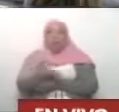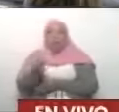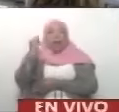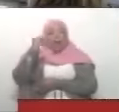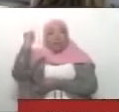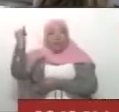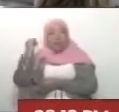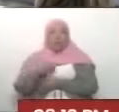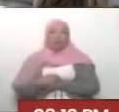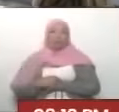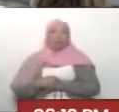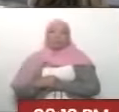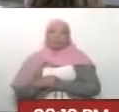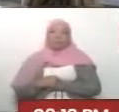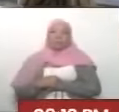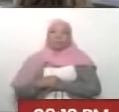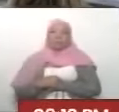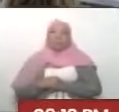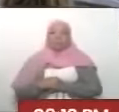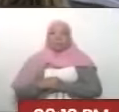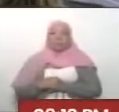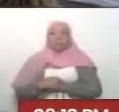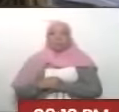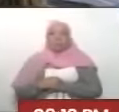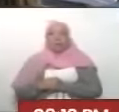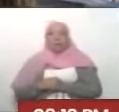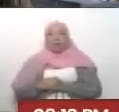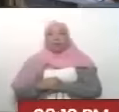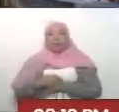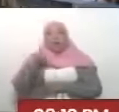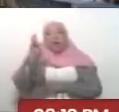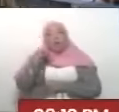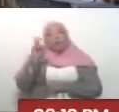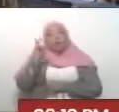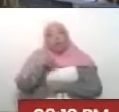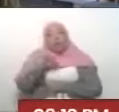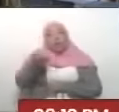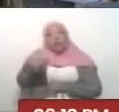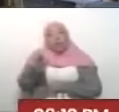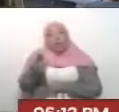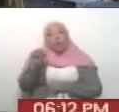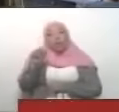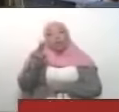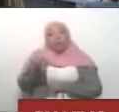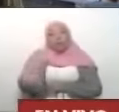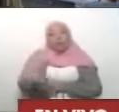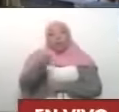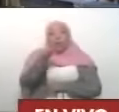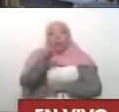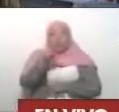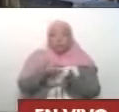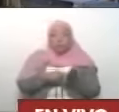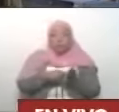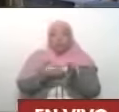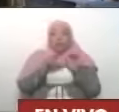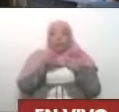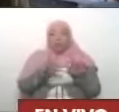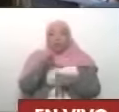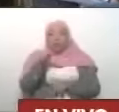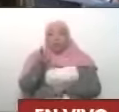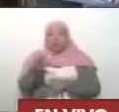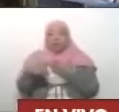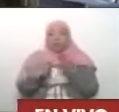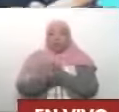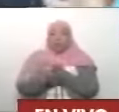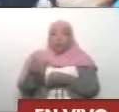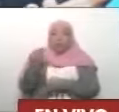Alejandro. Tendríamos, alargando un poquito la cosa, incluso el profesor Juan me dice que desde 1813 con la campaña admirable, porque estas cifras